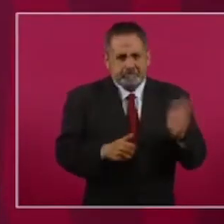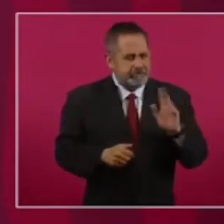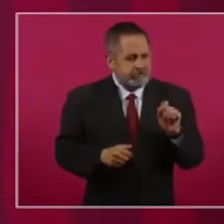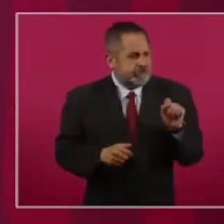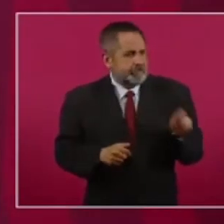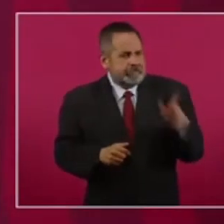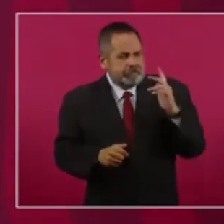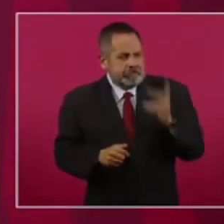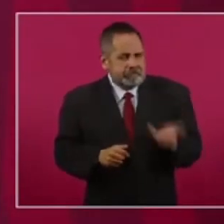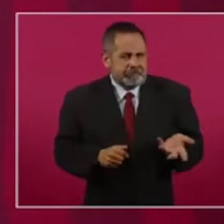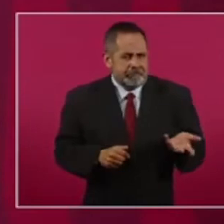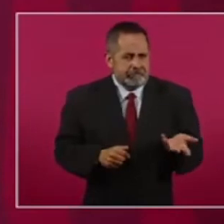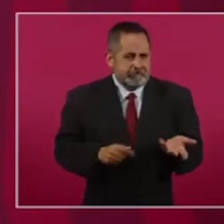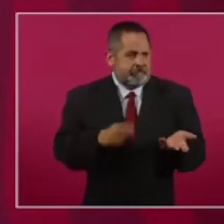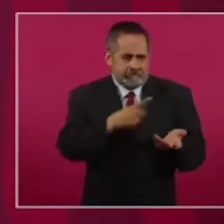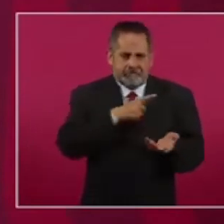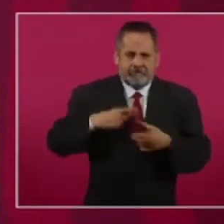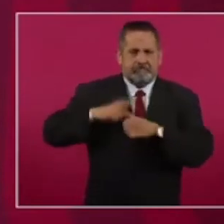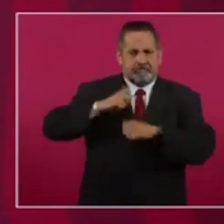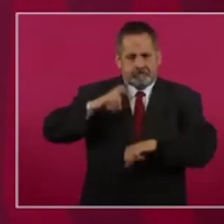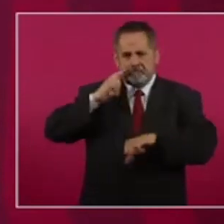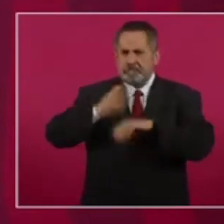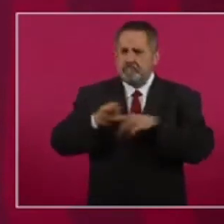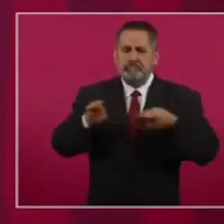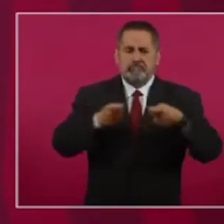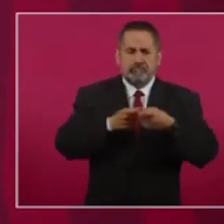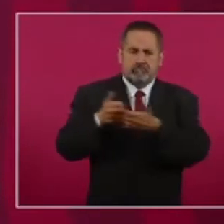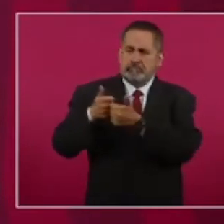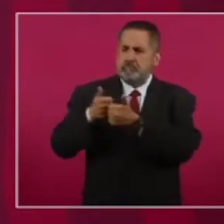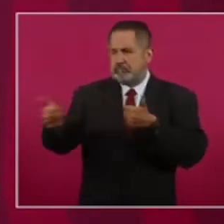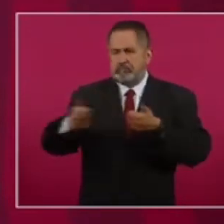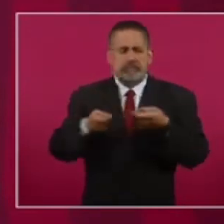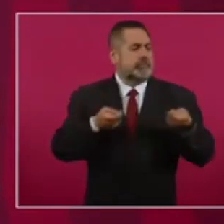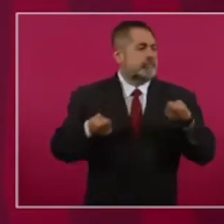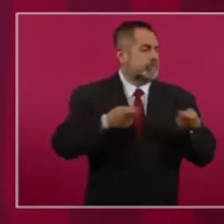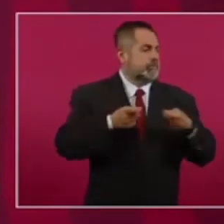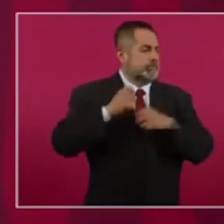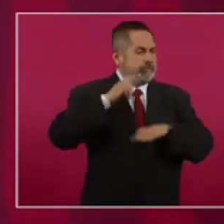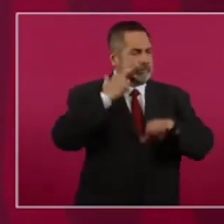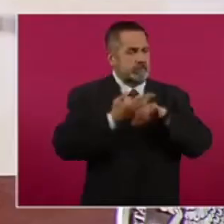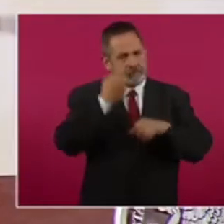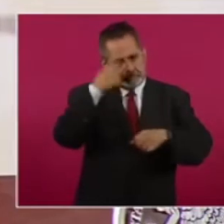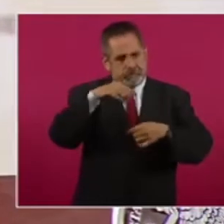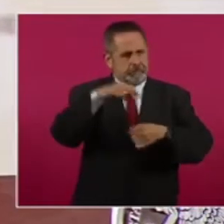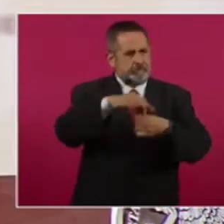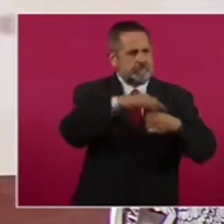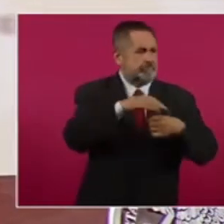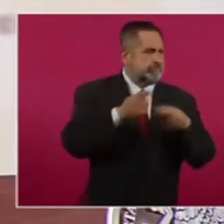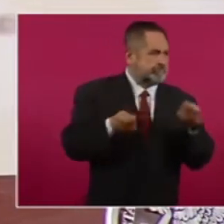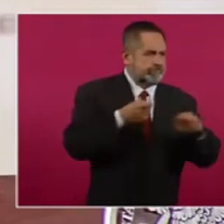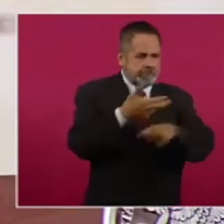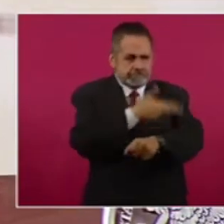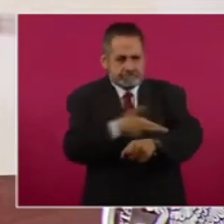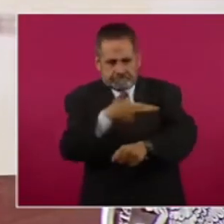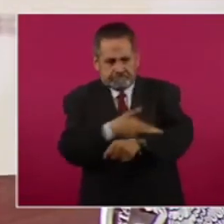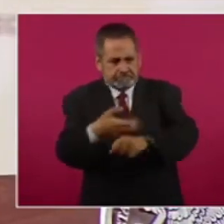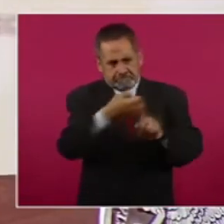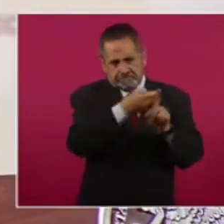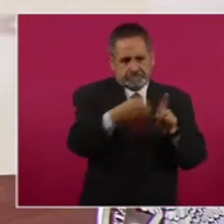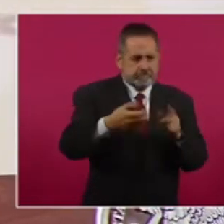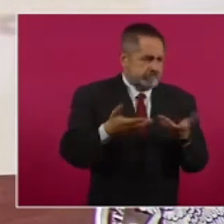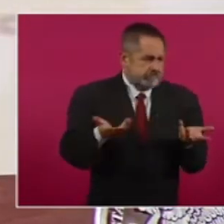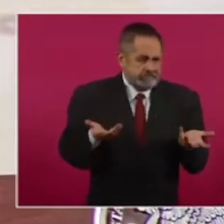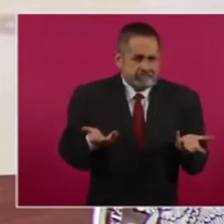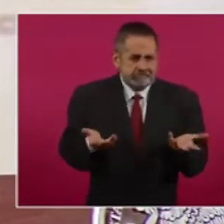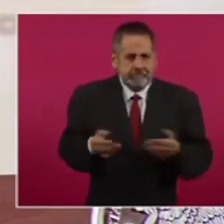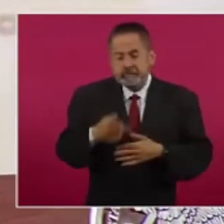tiene que haber un órgano autónomo encargado de organizar las